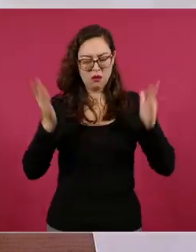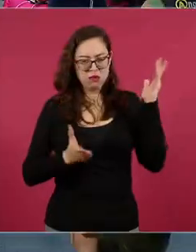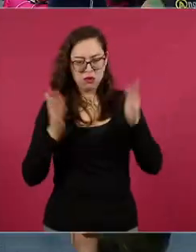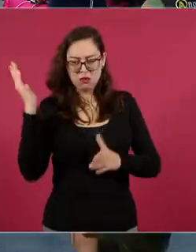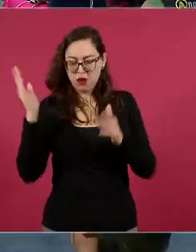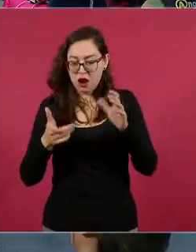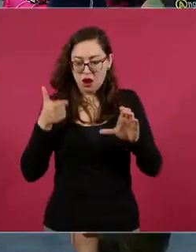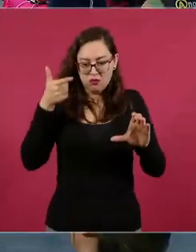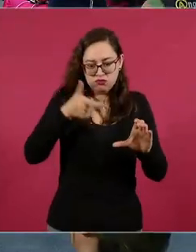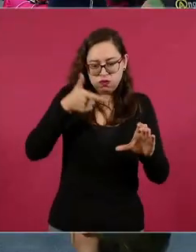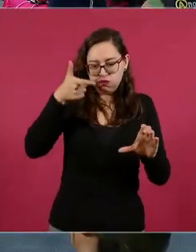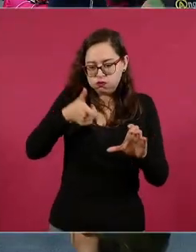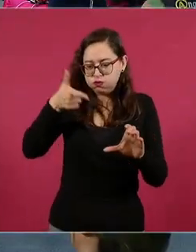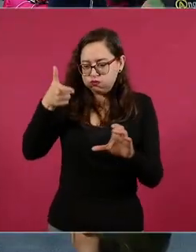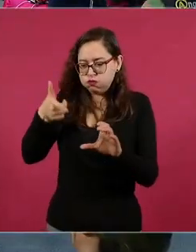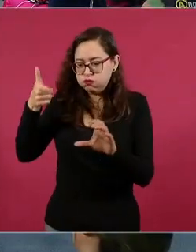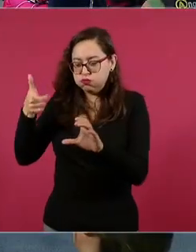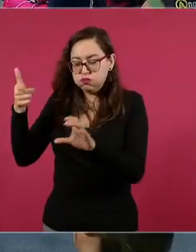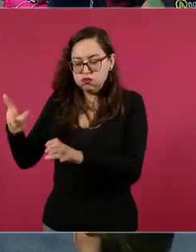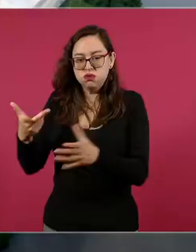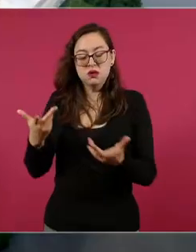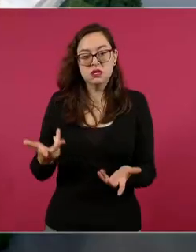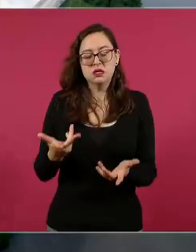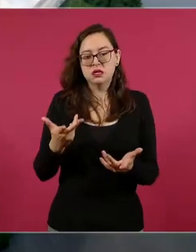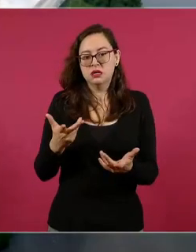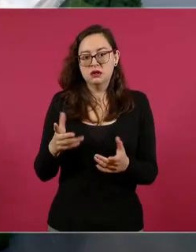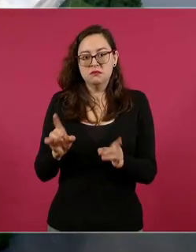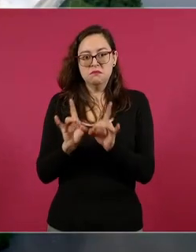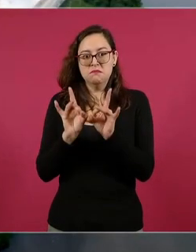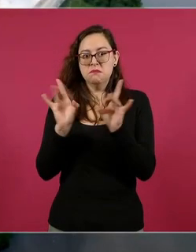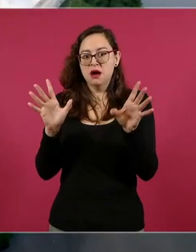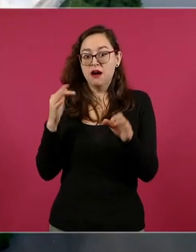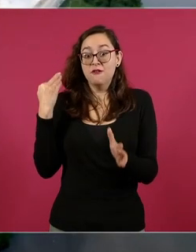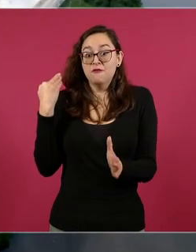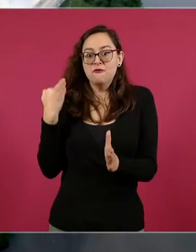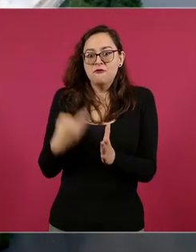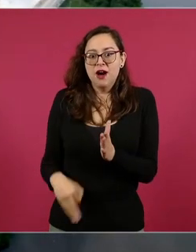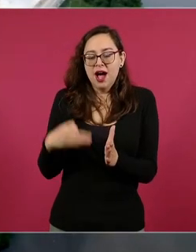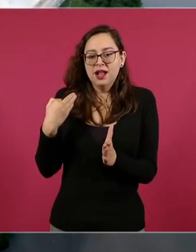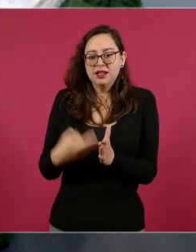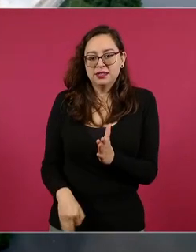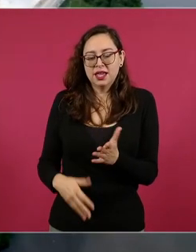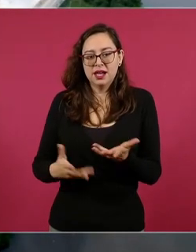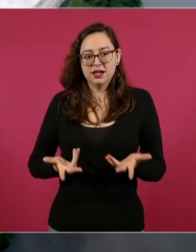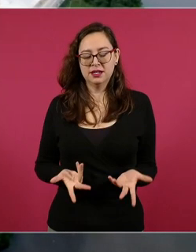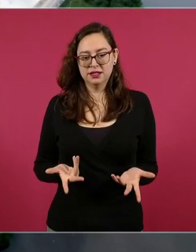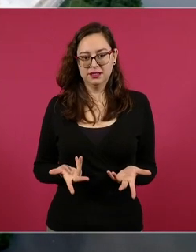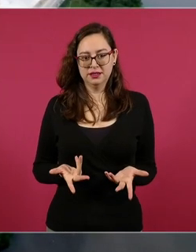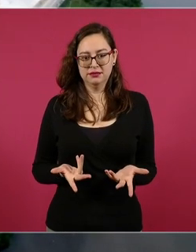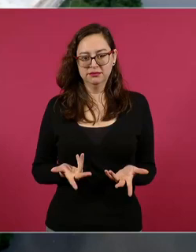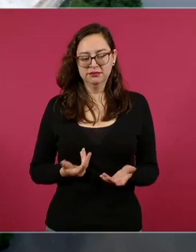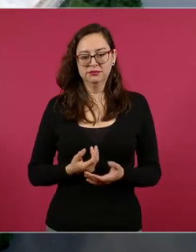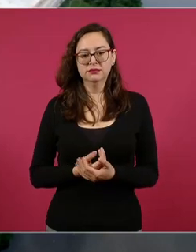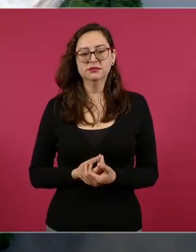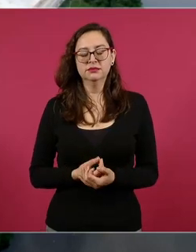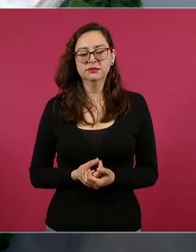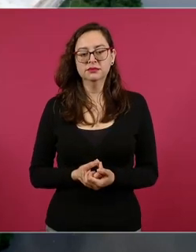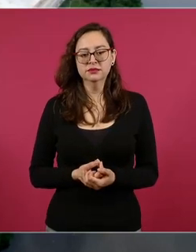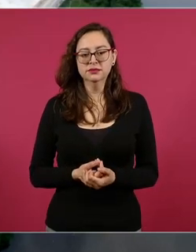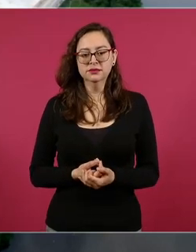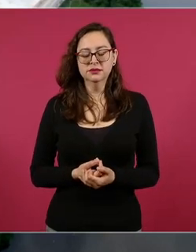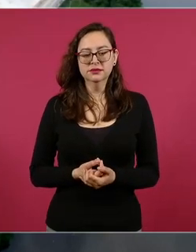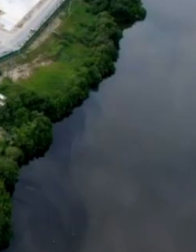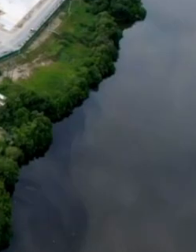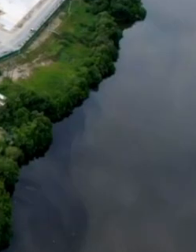Llegó el momento que no teníamos soldadores, porque eran soldadores para esta obra y